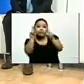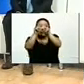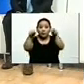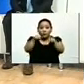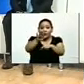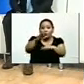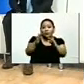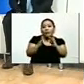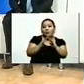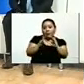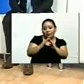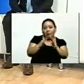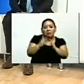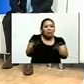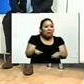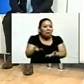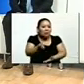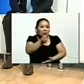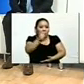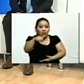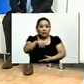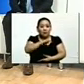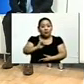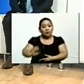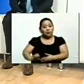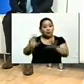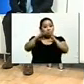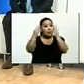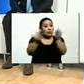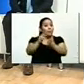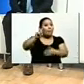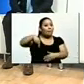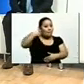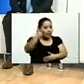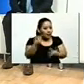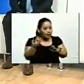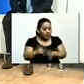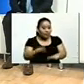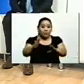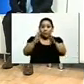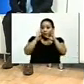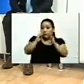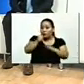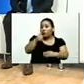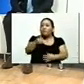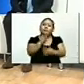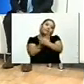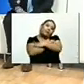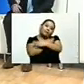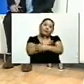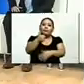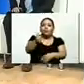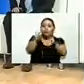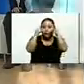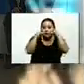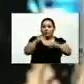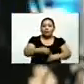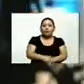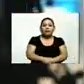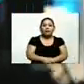hogares para informarles de lo que está pasando en El Salvador y en el mundo. Les esperamos mañana con más noticias. Que descansen. Feliz noche.